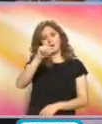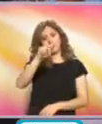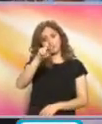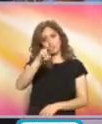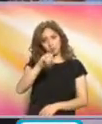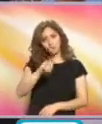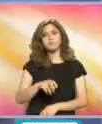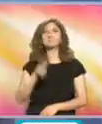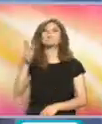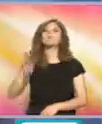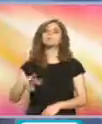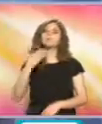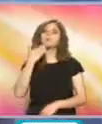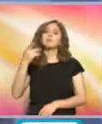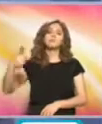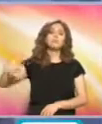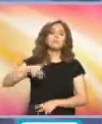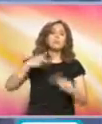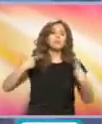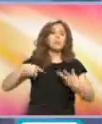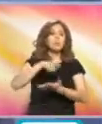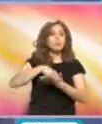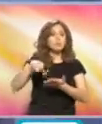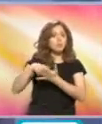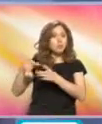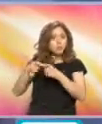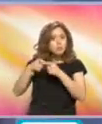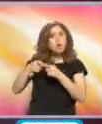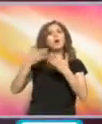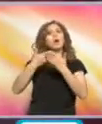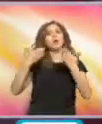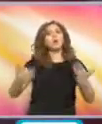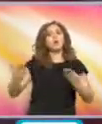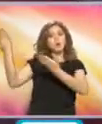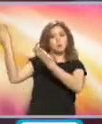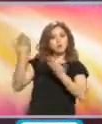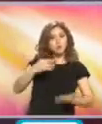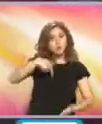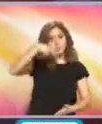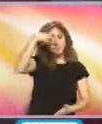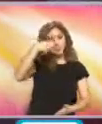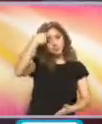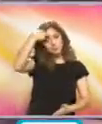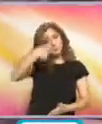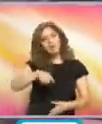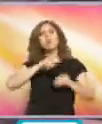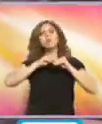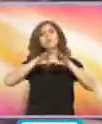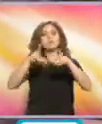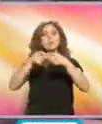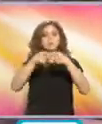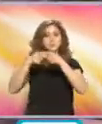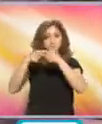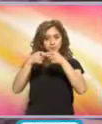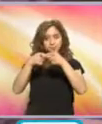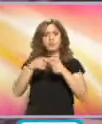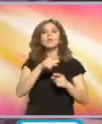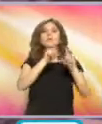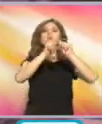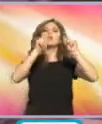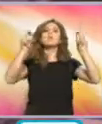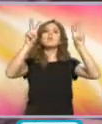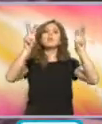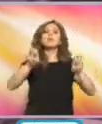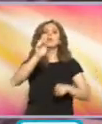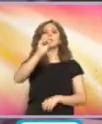vienen a México por primera vez Por a primera promocionar lo que es su segundo material discográfico. Sí, que la versión mexicana se llama Solo es tú y yo y contiene 2